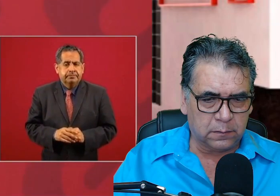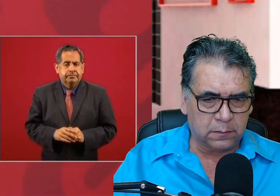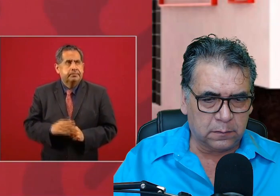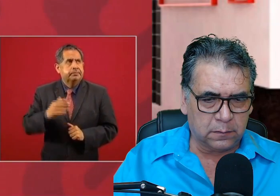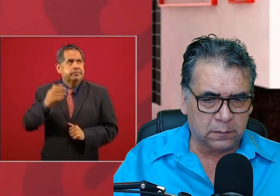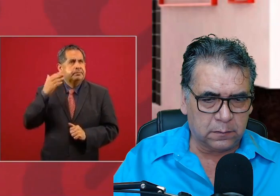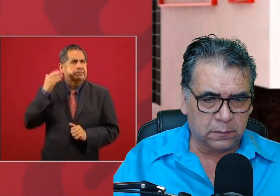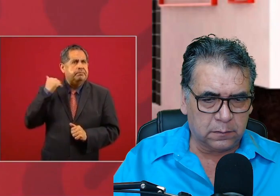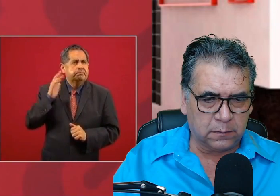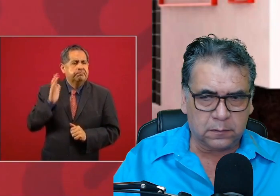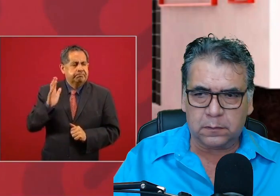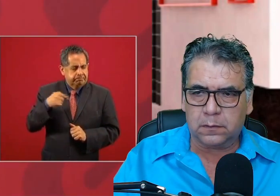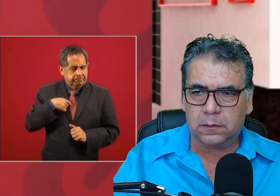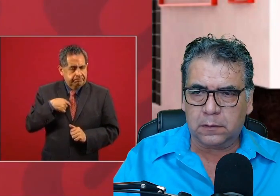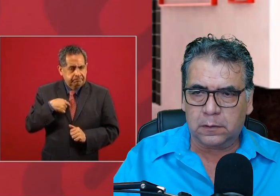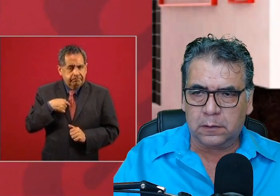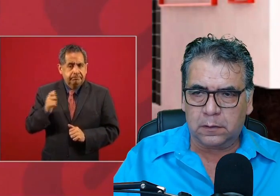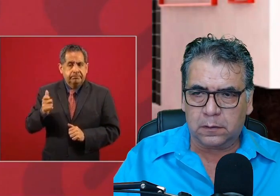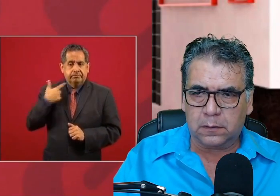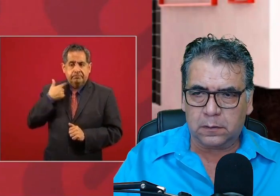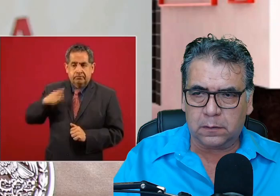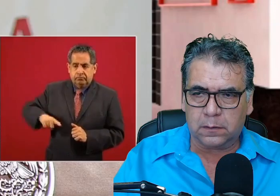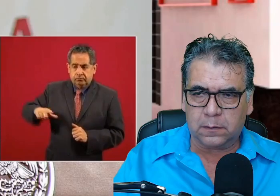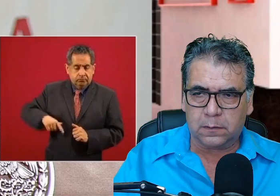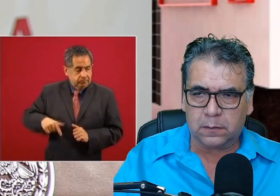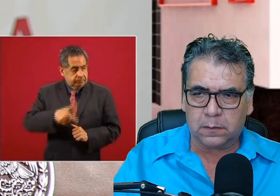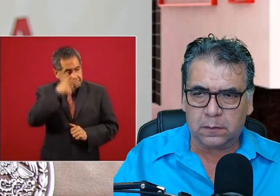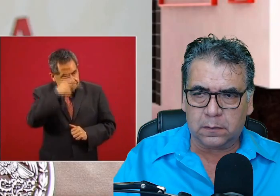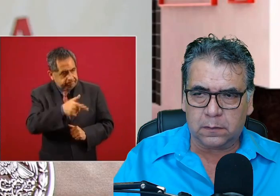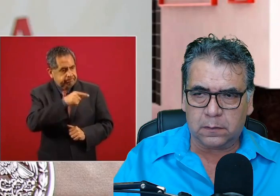presentó en el gobierno anterior.